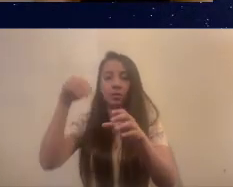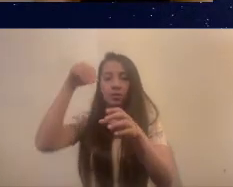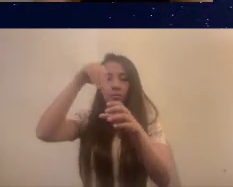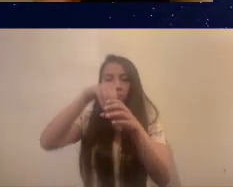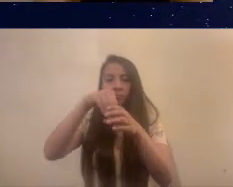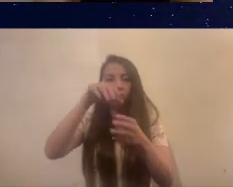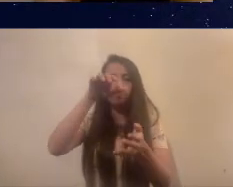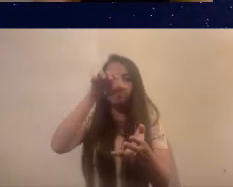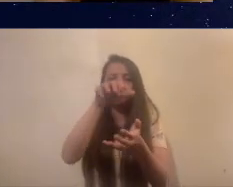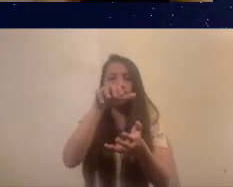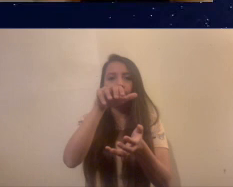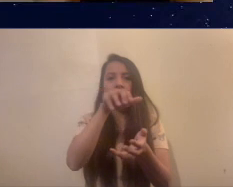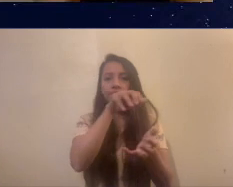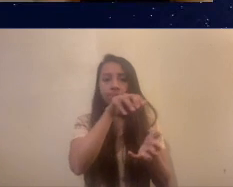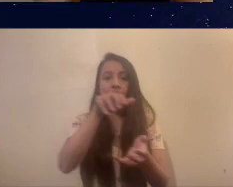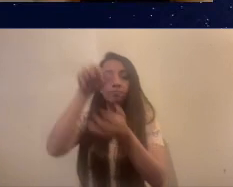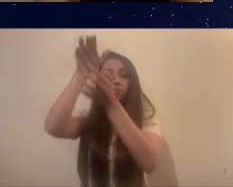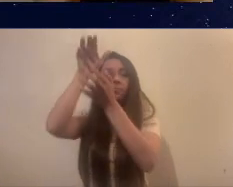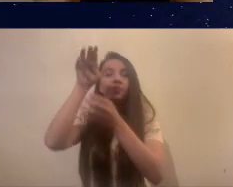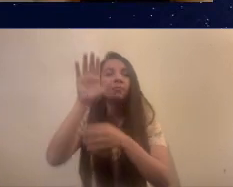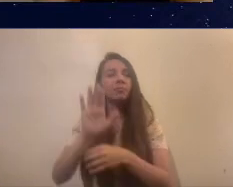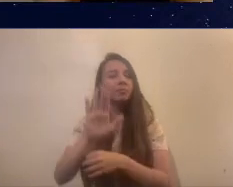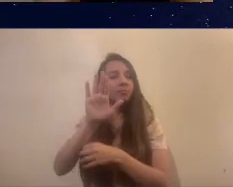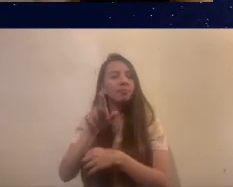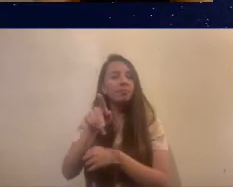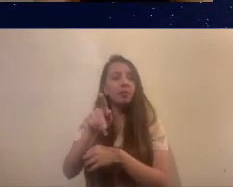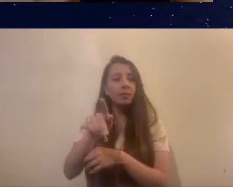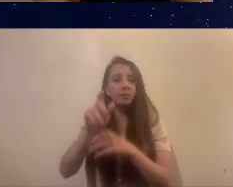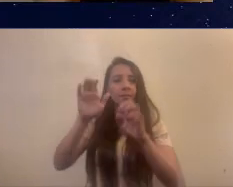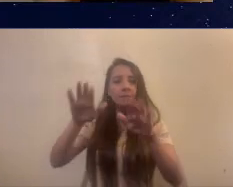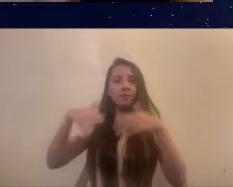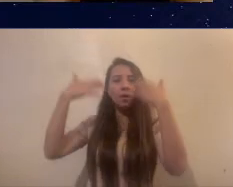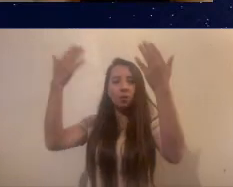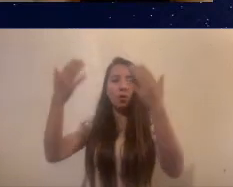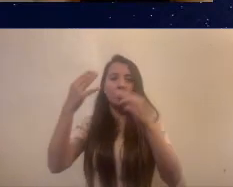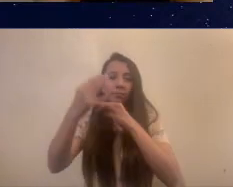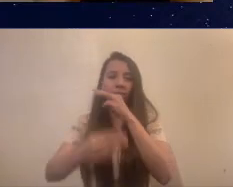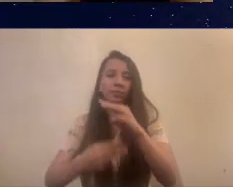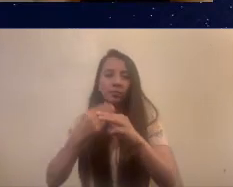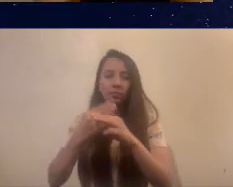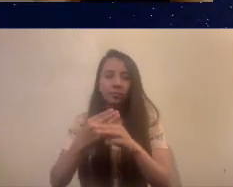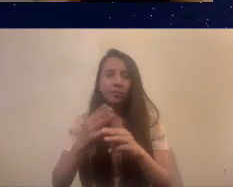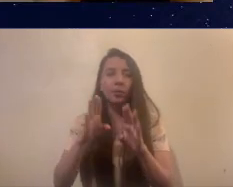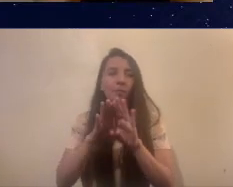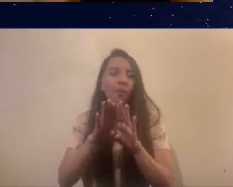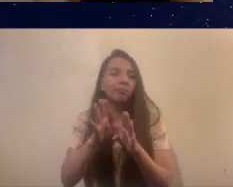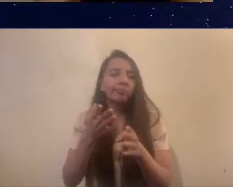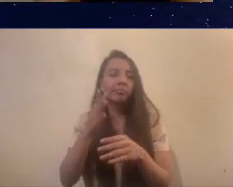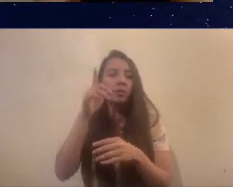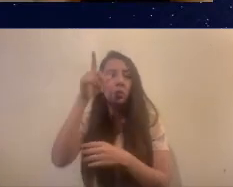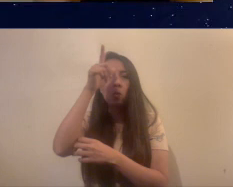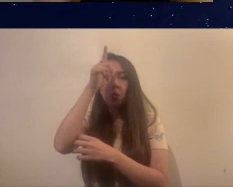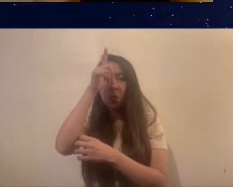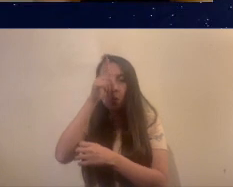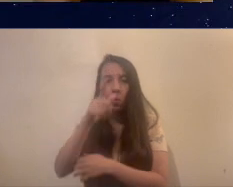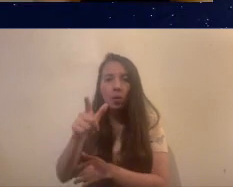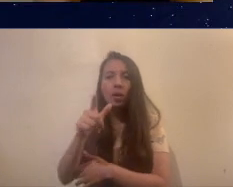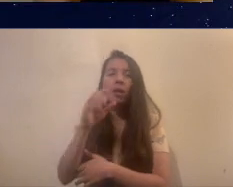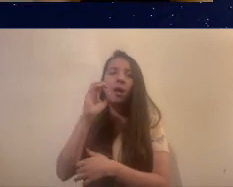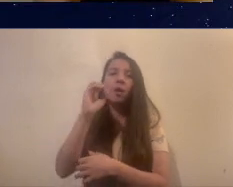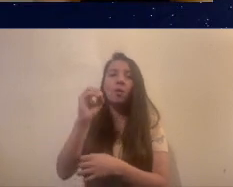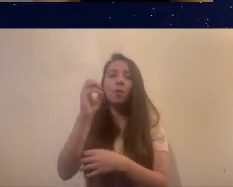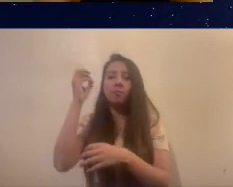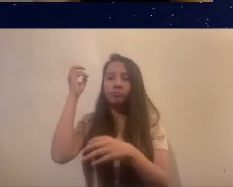vacío, y se simuló como si estuvieran en el espacio exterior o en superficies de la Luna o de asteroides